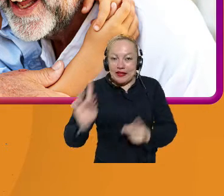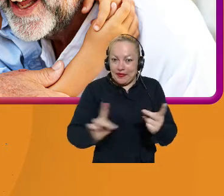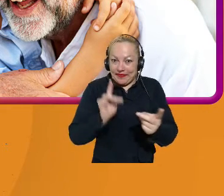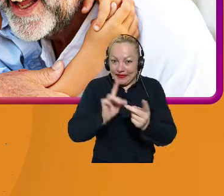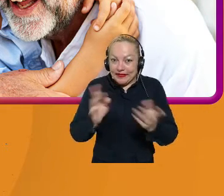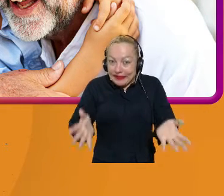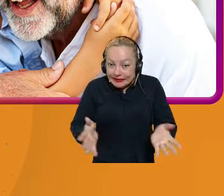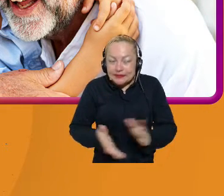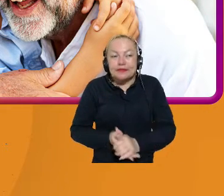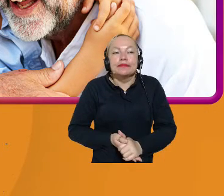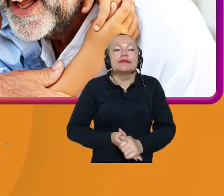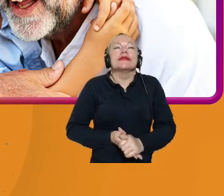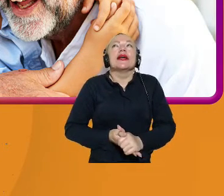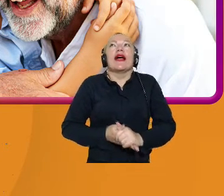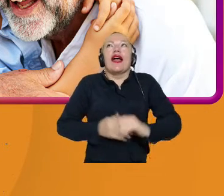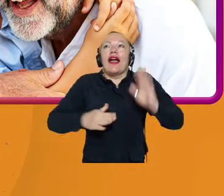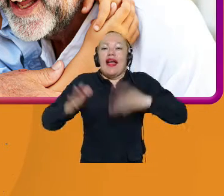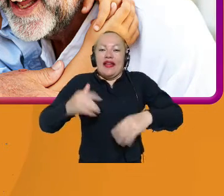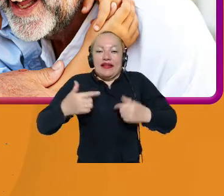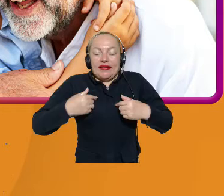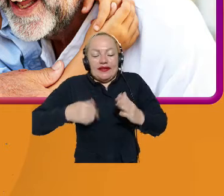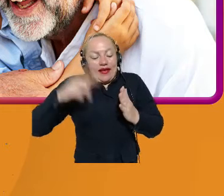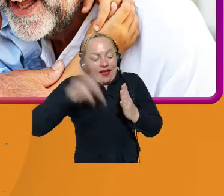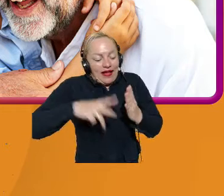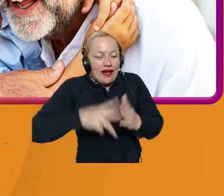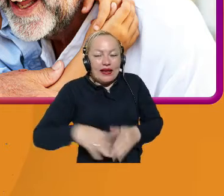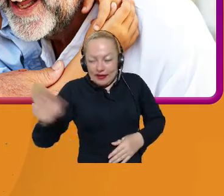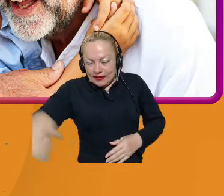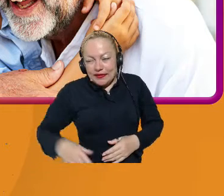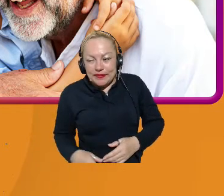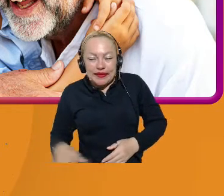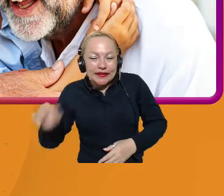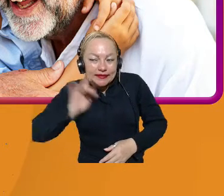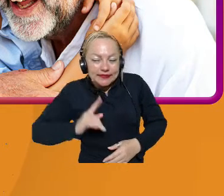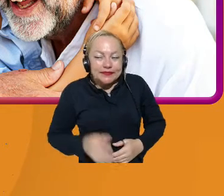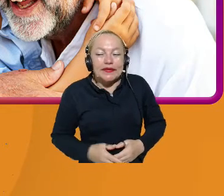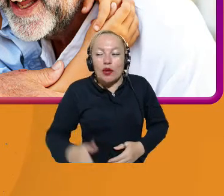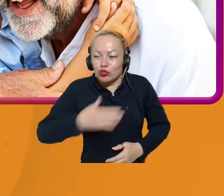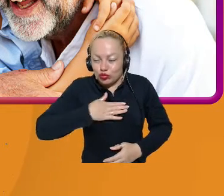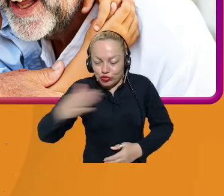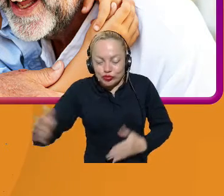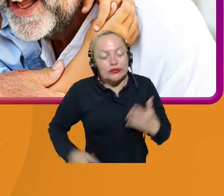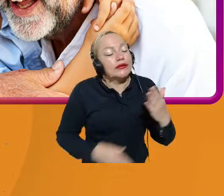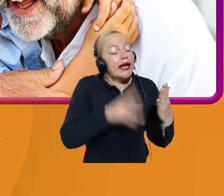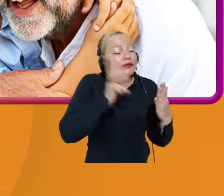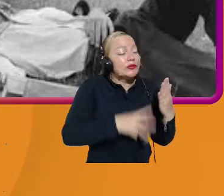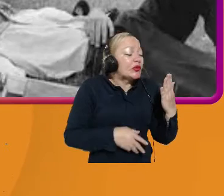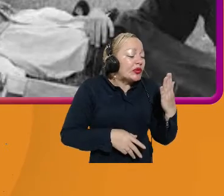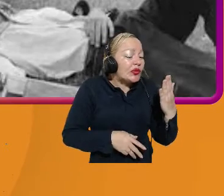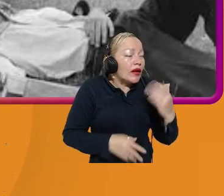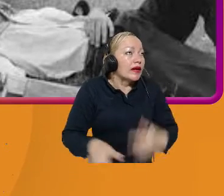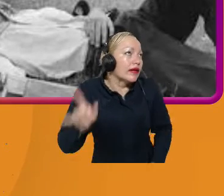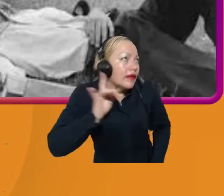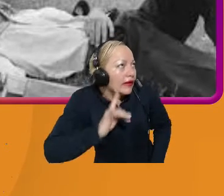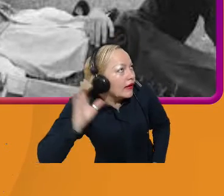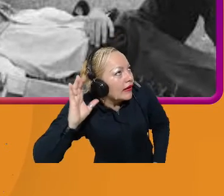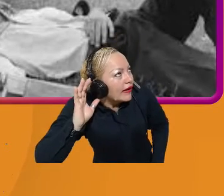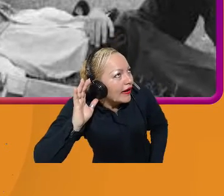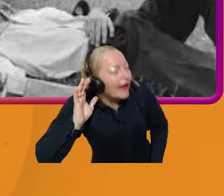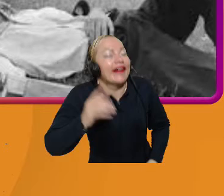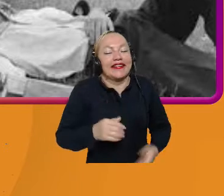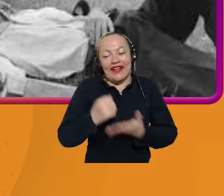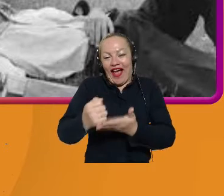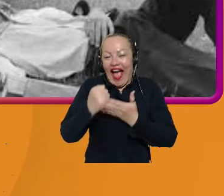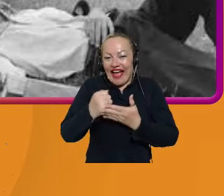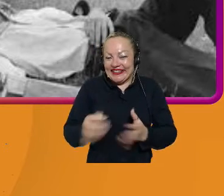a veces me pone a leer cartillas. Léame aquí. Yo, bueno, señora. Sí, señora. Venga, a ver, ayude, colabore.